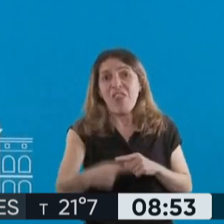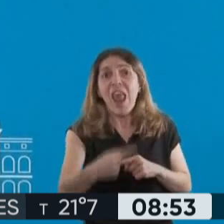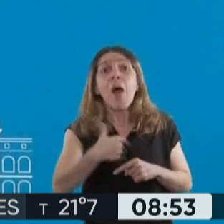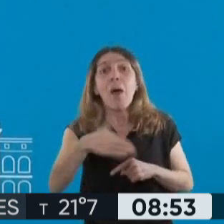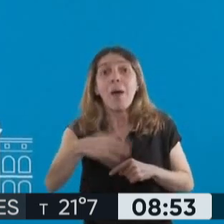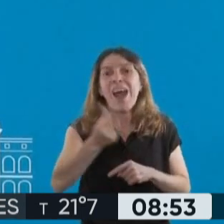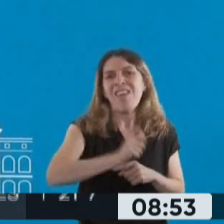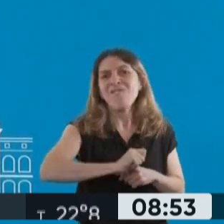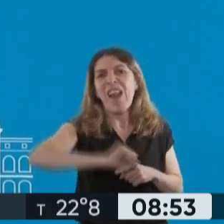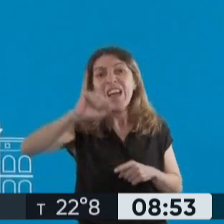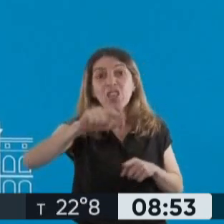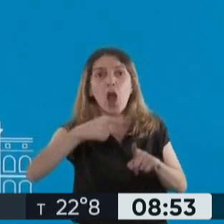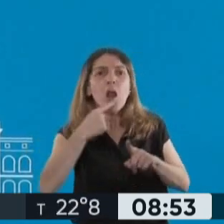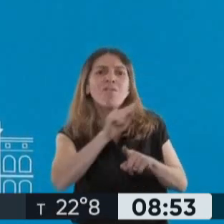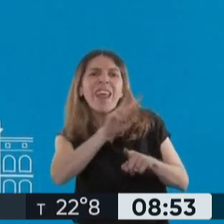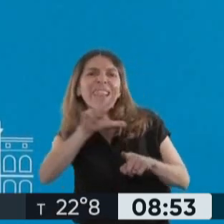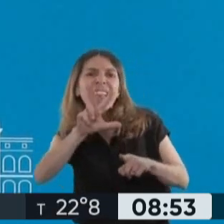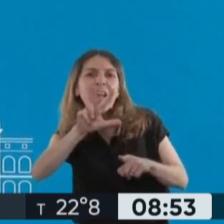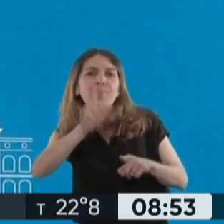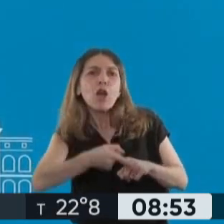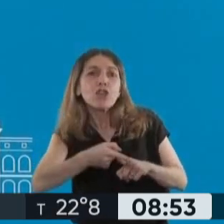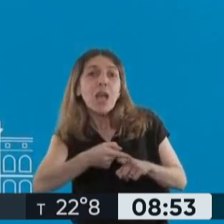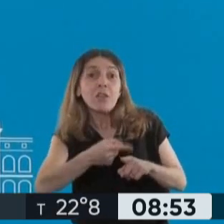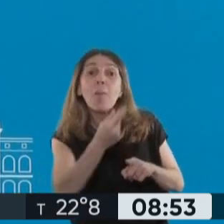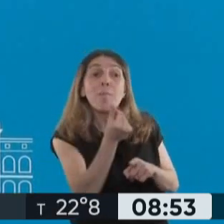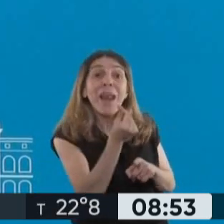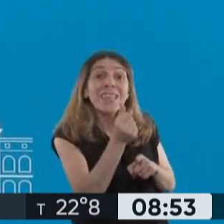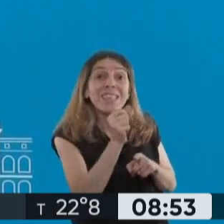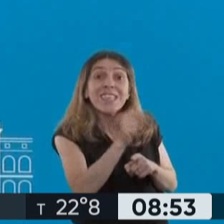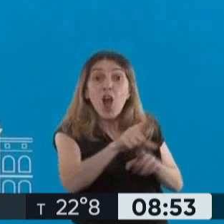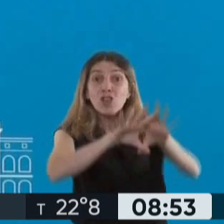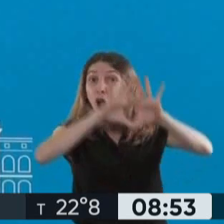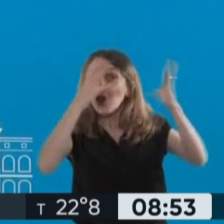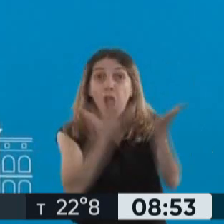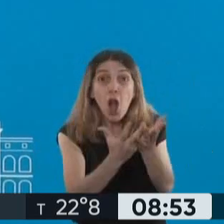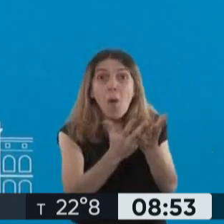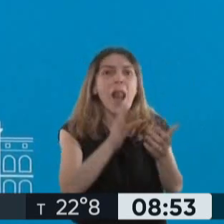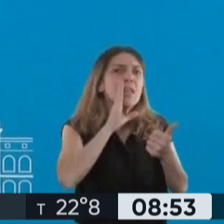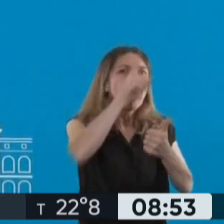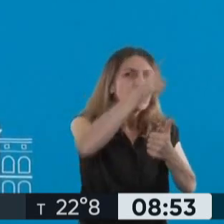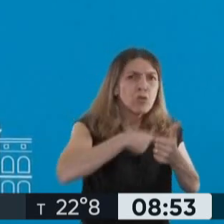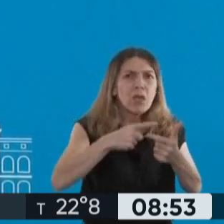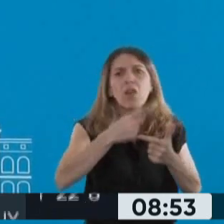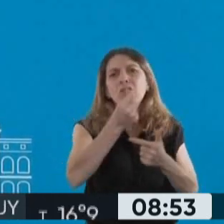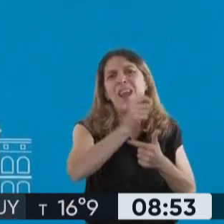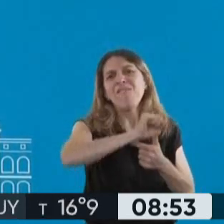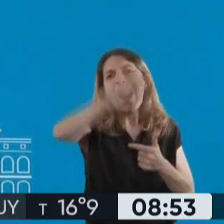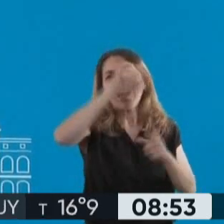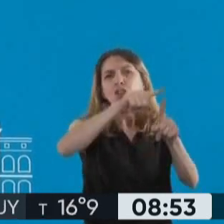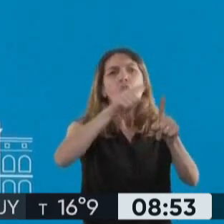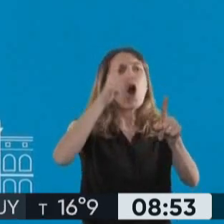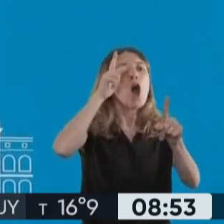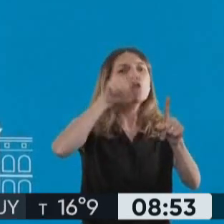una inflación de alrededor del 23% en los precios mundiales, que Estados Unidos esté con una inflación cercana a los